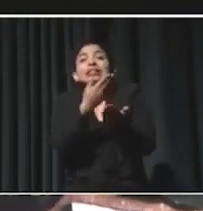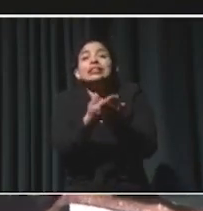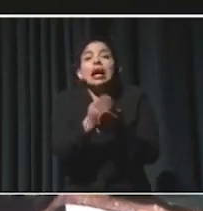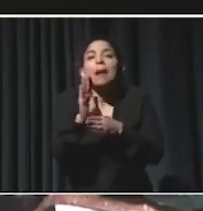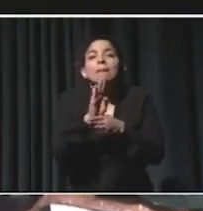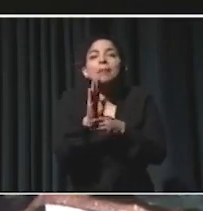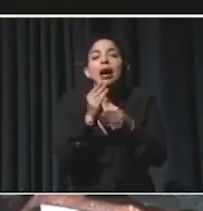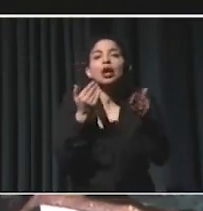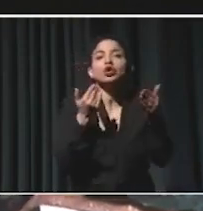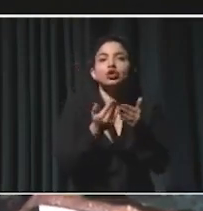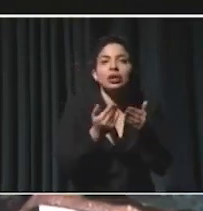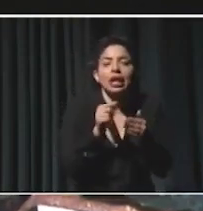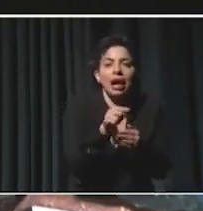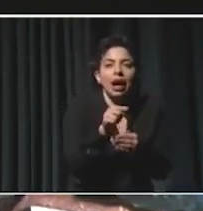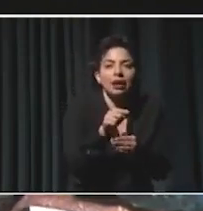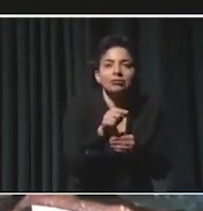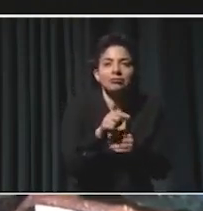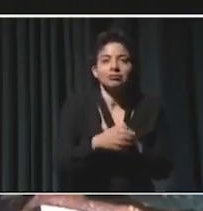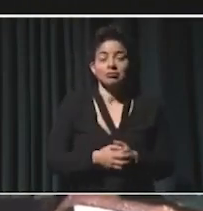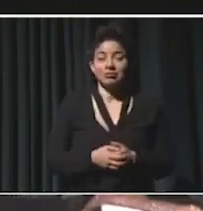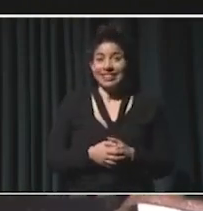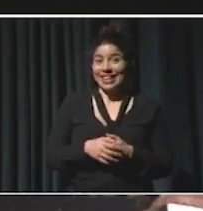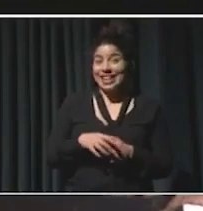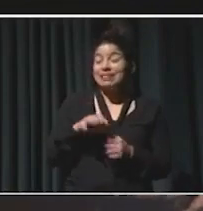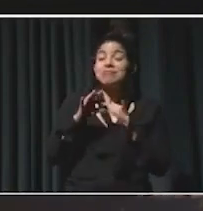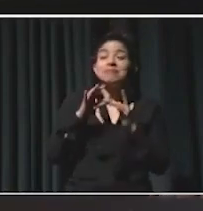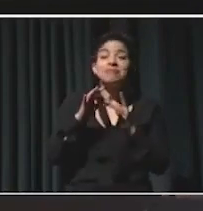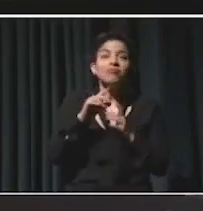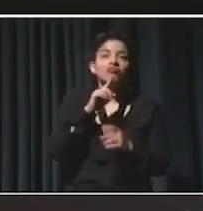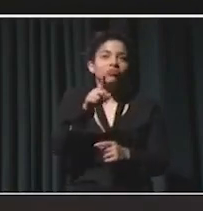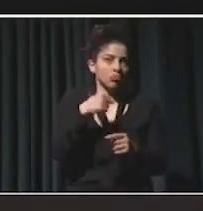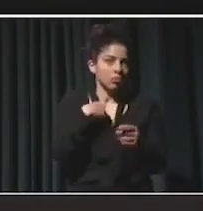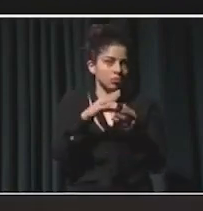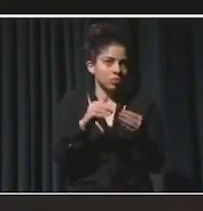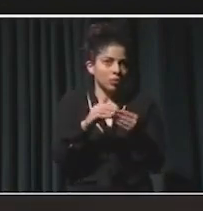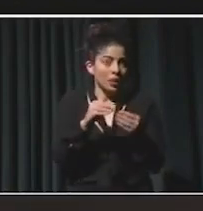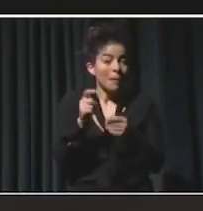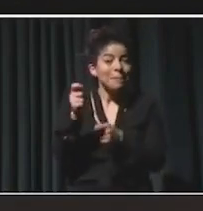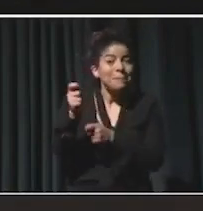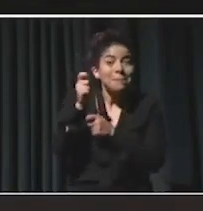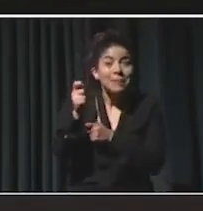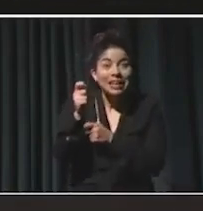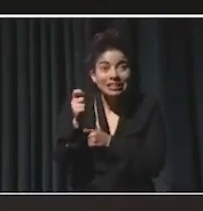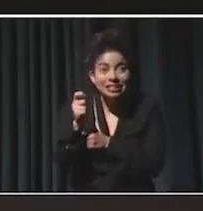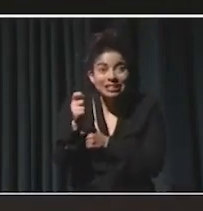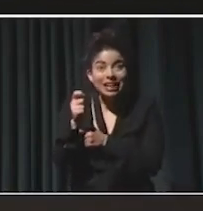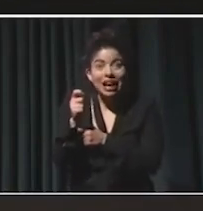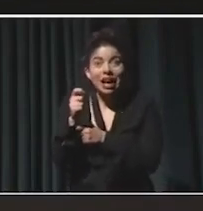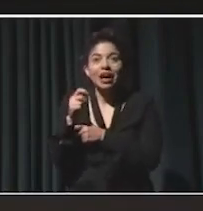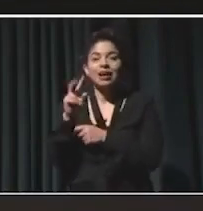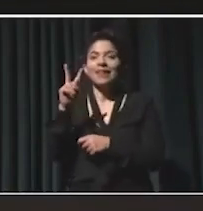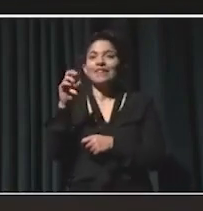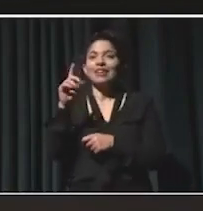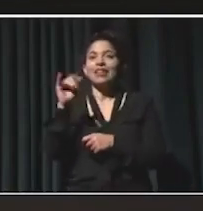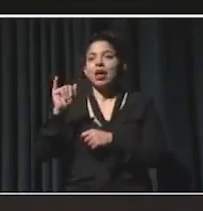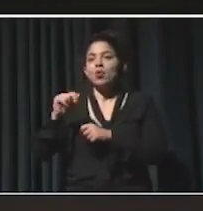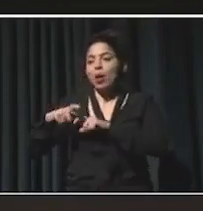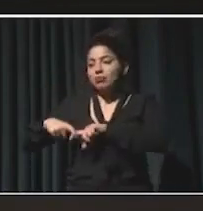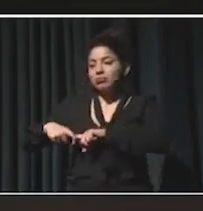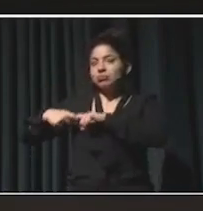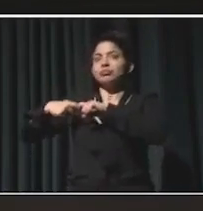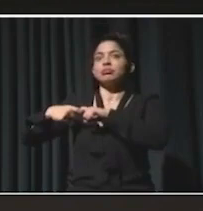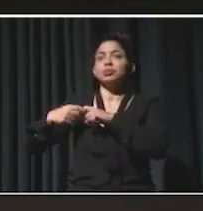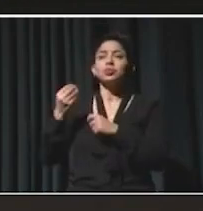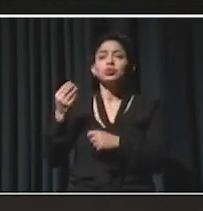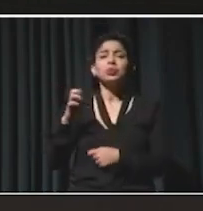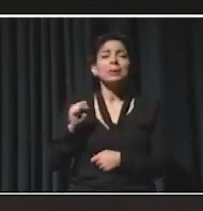cercano. Es más, la pesca entra en veda. Durante meses